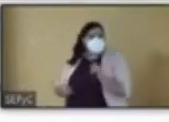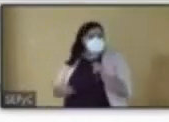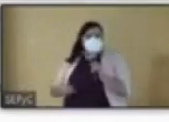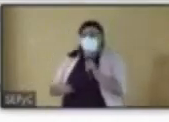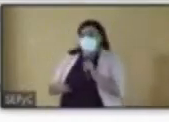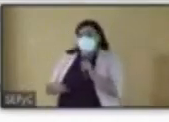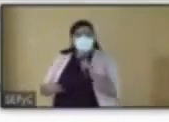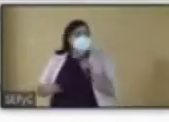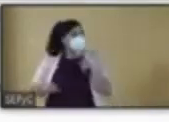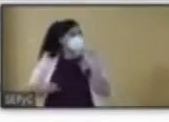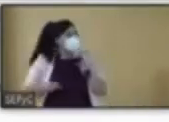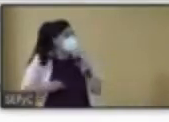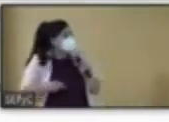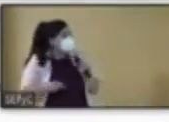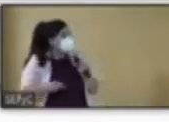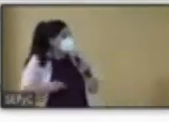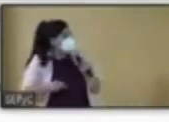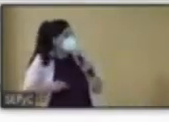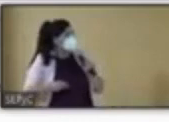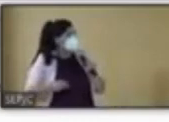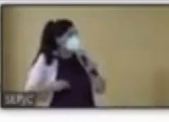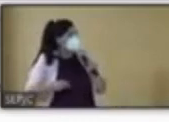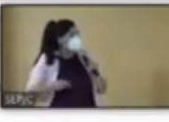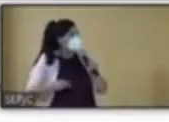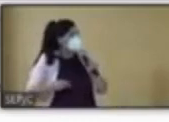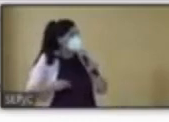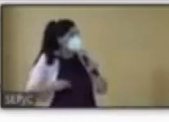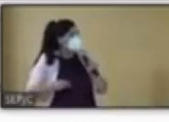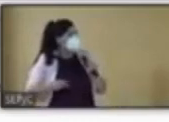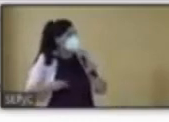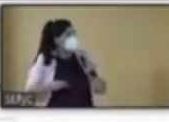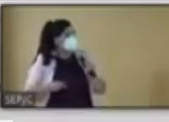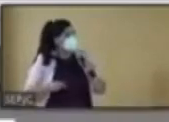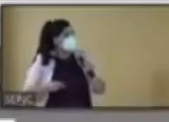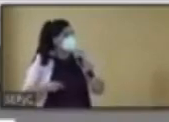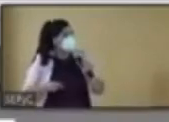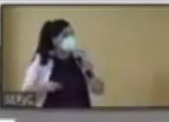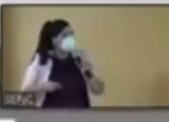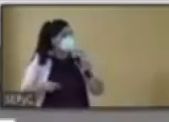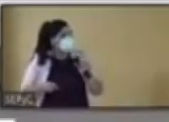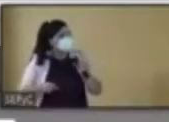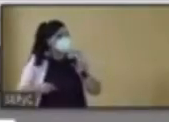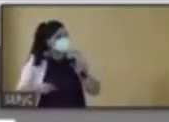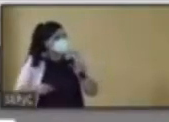o donaciones. En su momento lo vamos a observar, por favor.